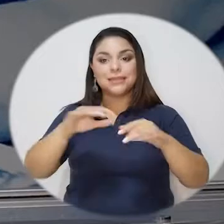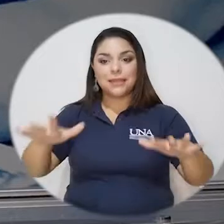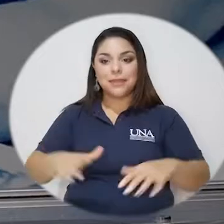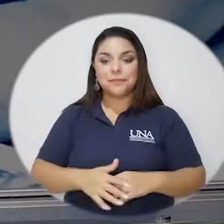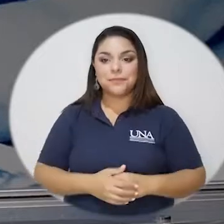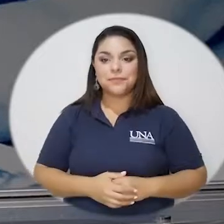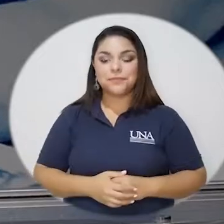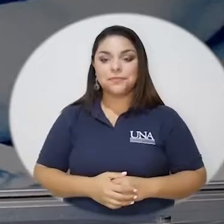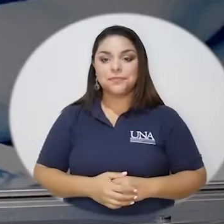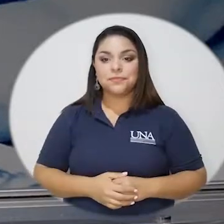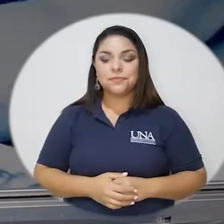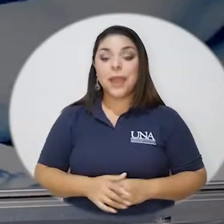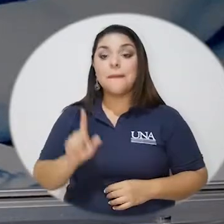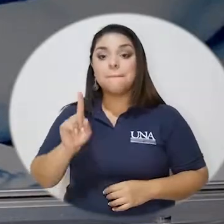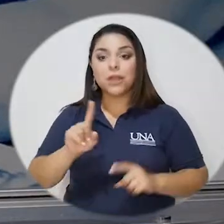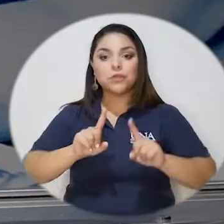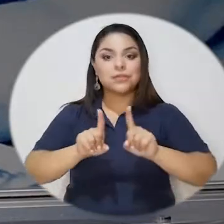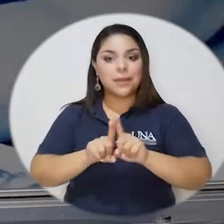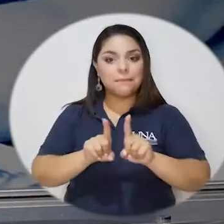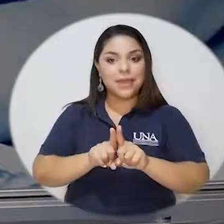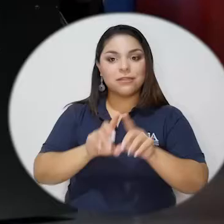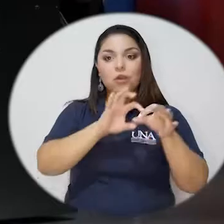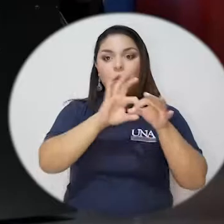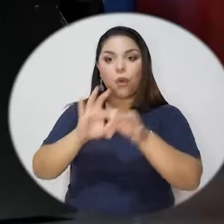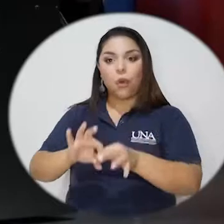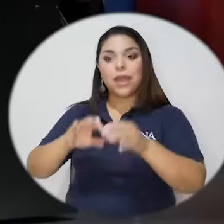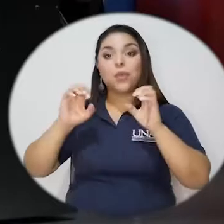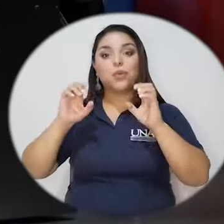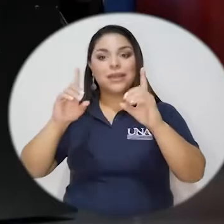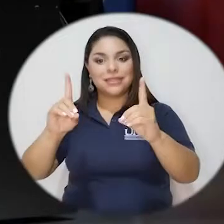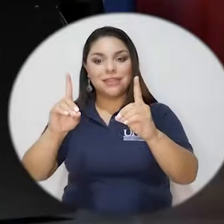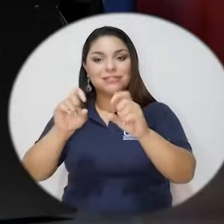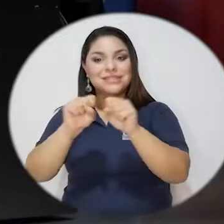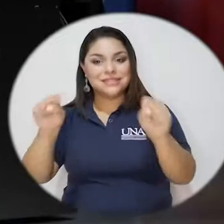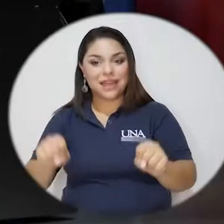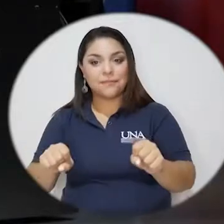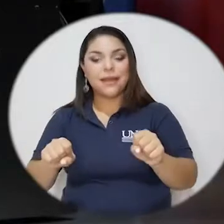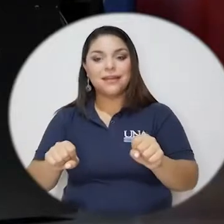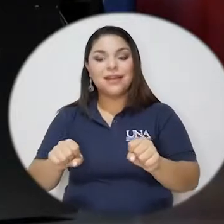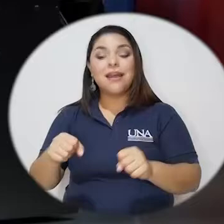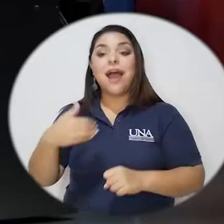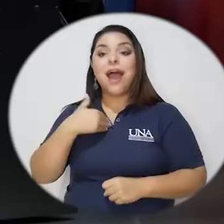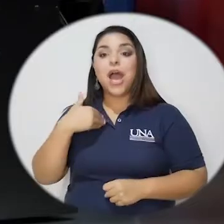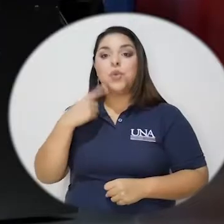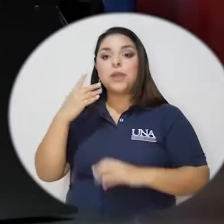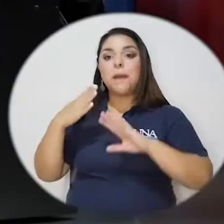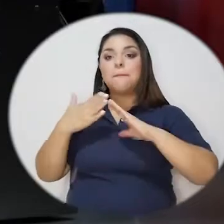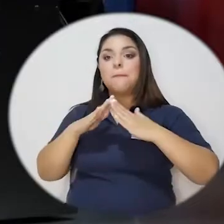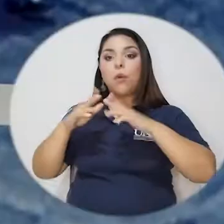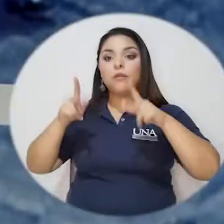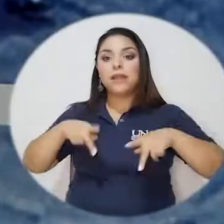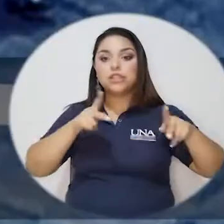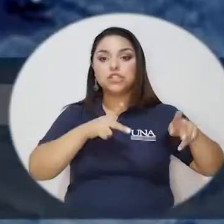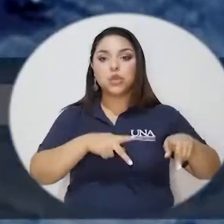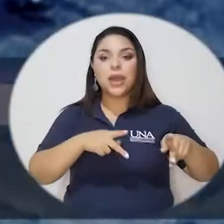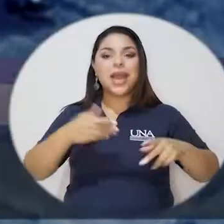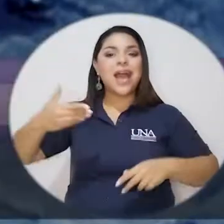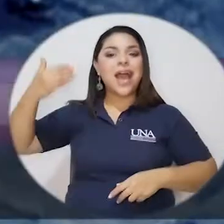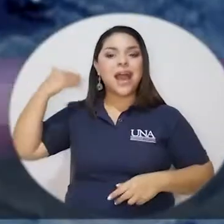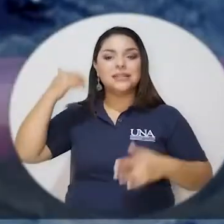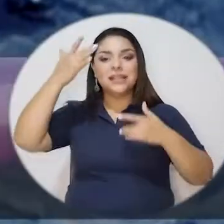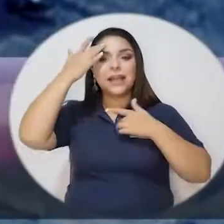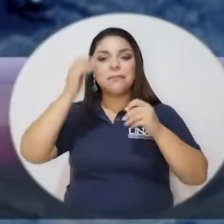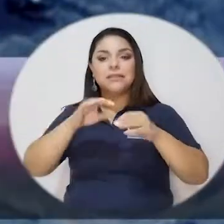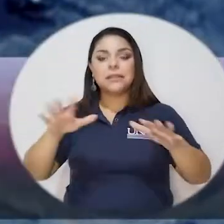la pandemia. Pero también está enlazado con el tema educativo, como usted mencionaba, ¿verdad? Claro. O sea, tenemos una población, antes de